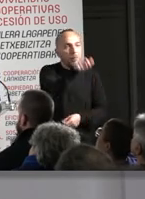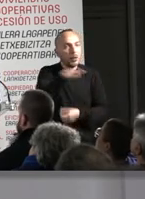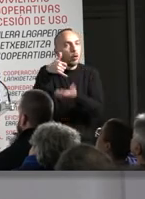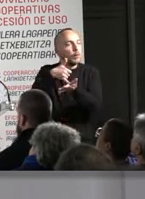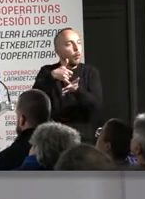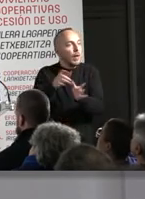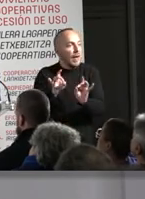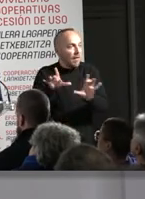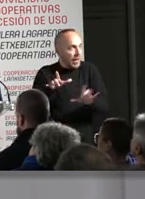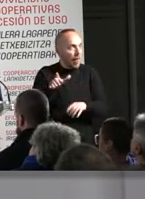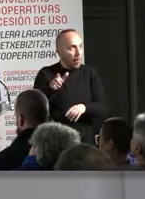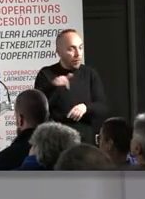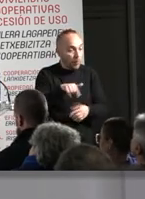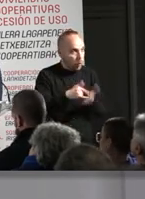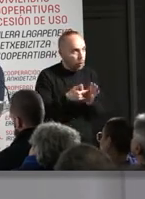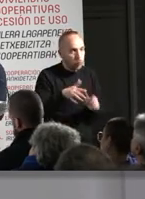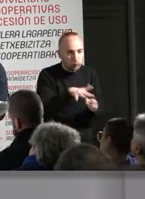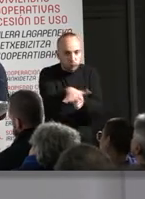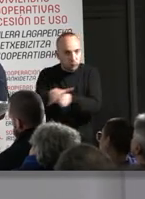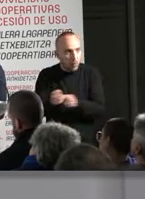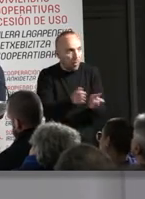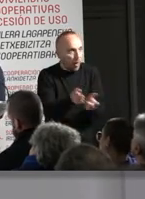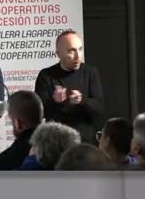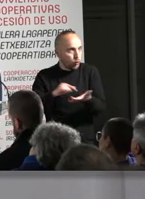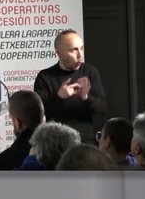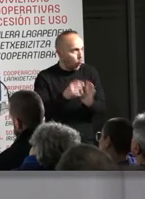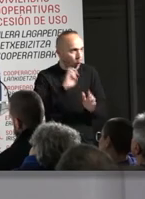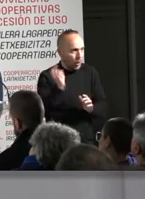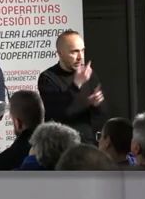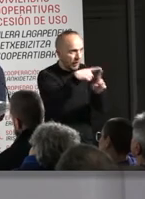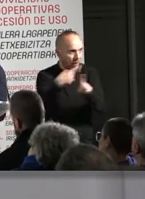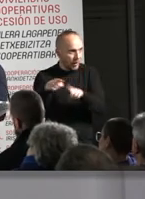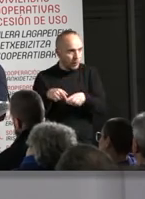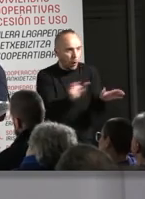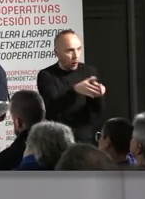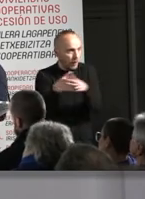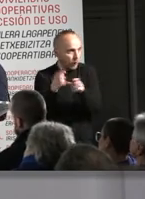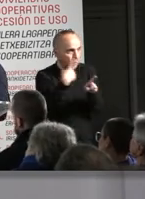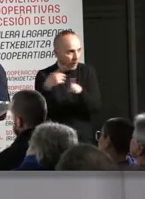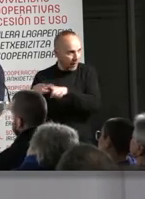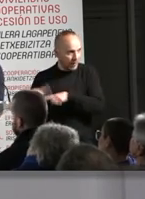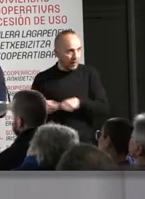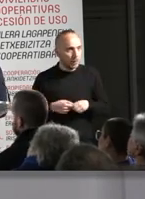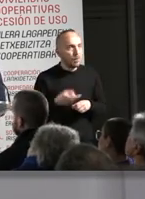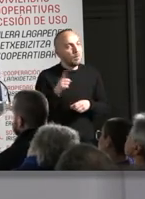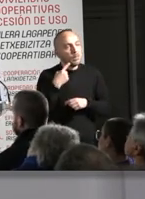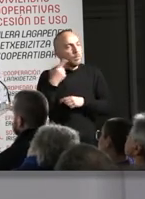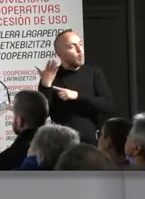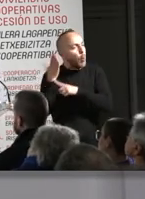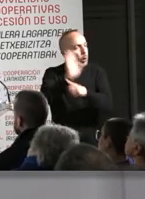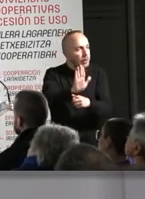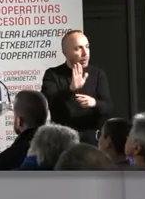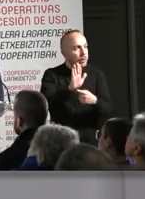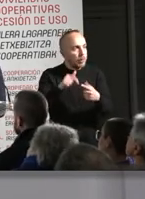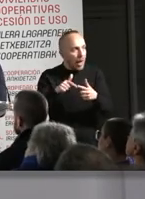proyectos que incorporan diferentes soluciones para atender a diferentes colectivos. Y por aquí pasaría. Luego, propuestas de impulso, como una cosa